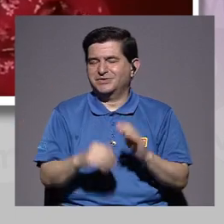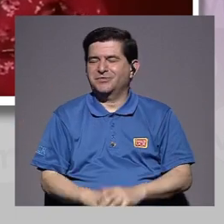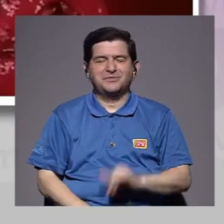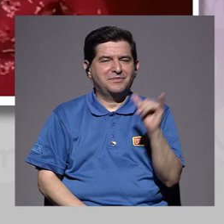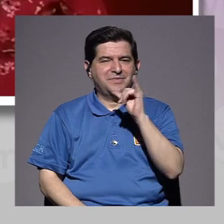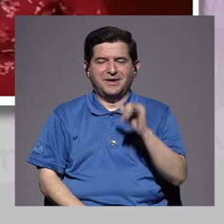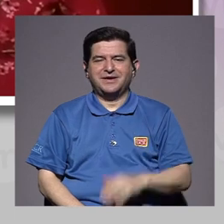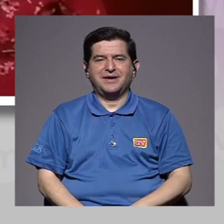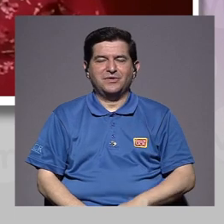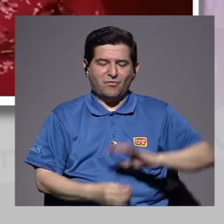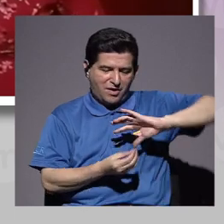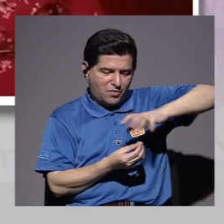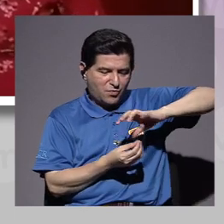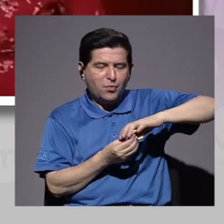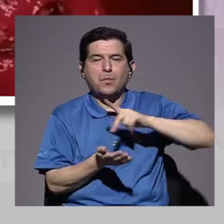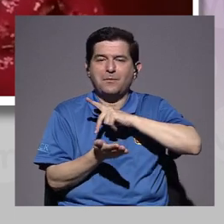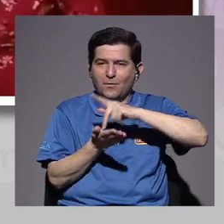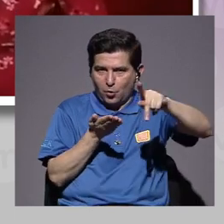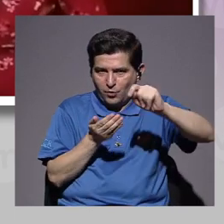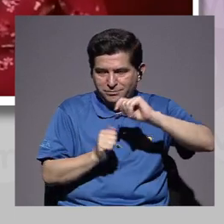Sí.